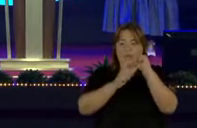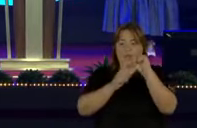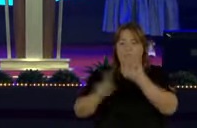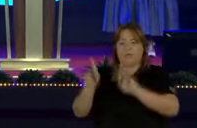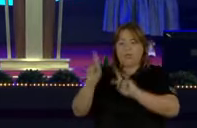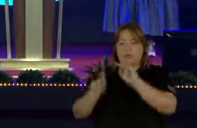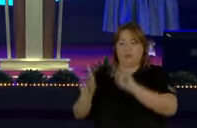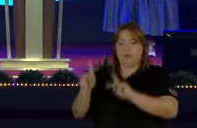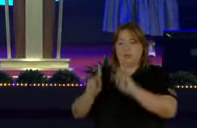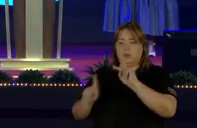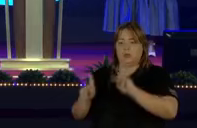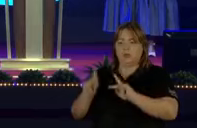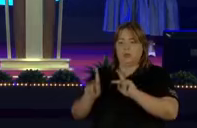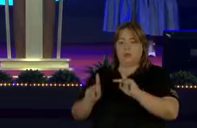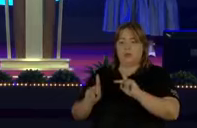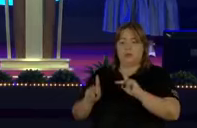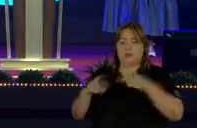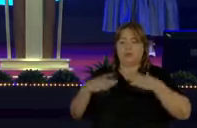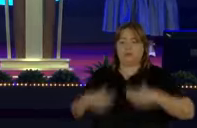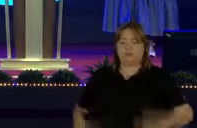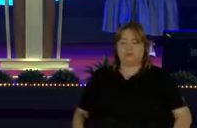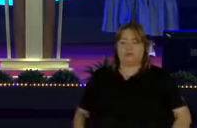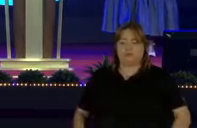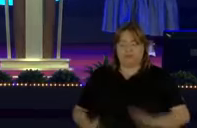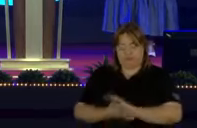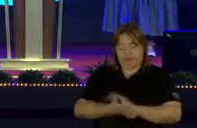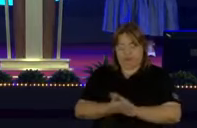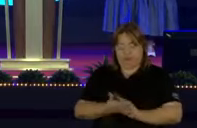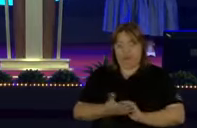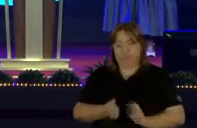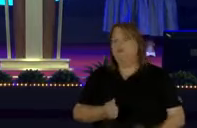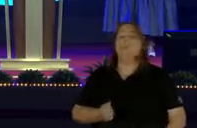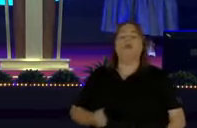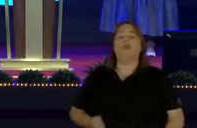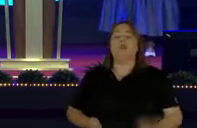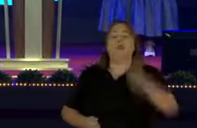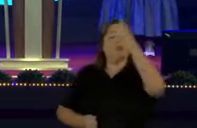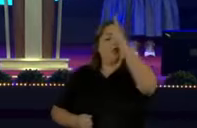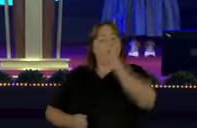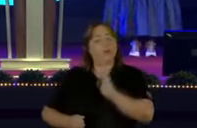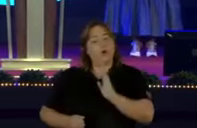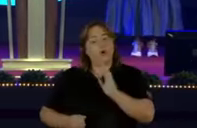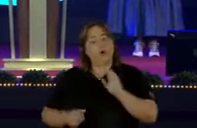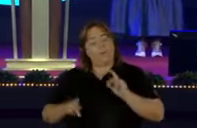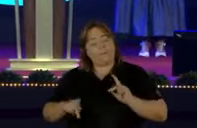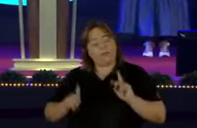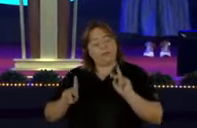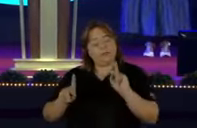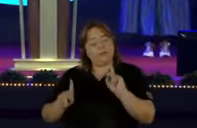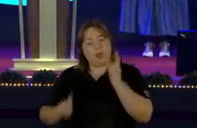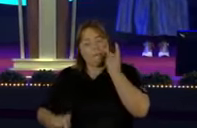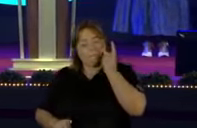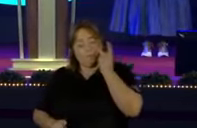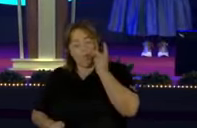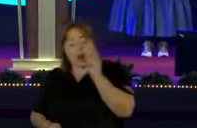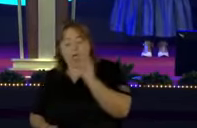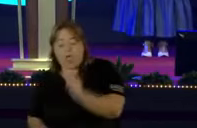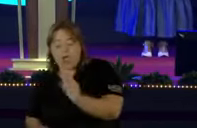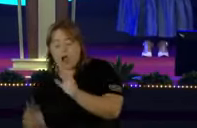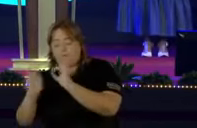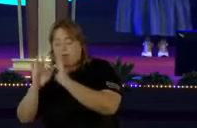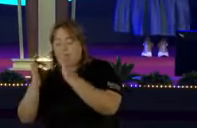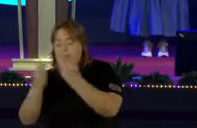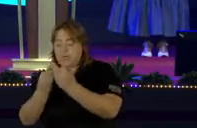que, aunque ustedes los vean bien vestidos, por dentro están destruidos. Y Dios me ha permitido no verlos a ellos, ver su familia, ver